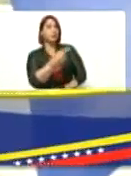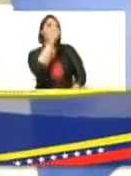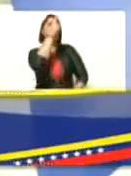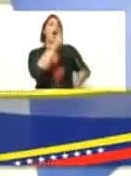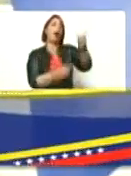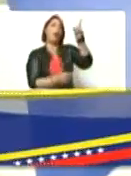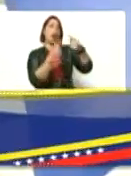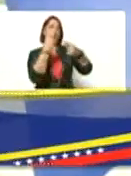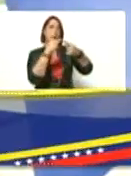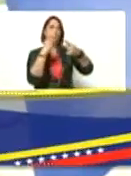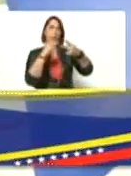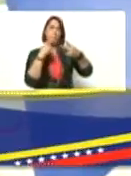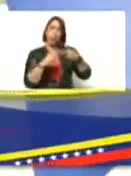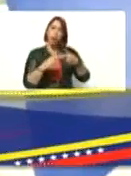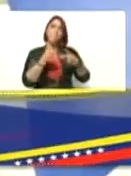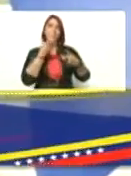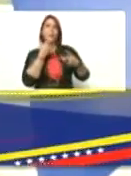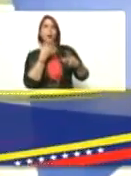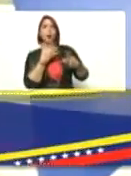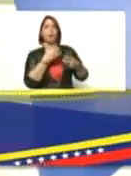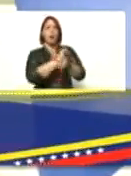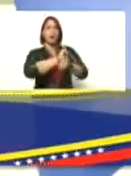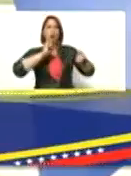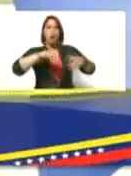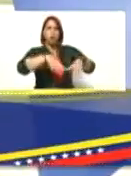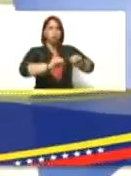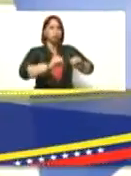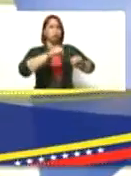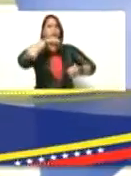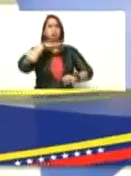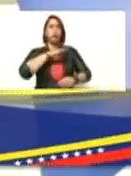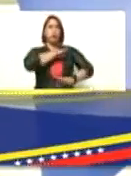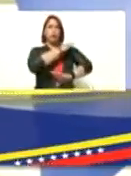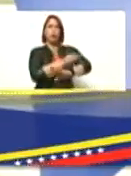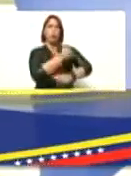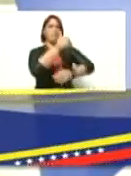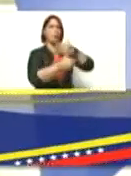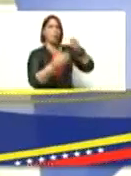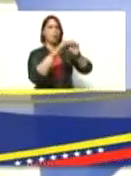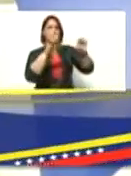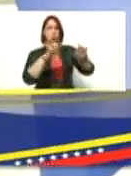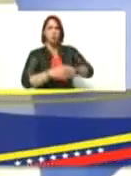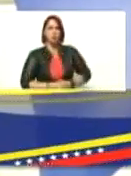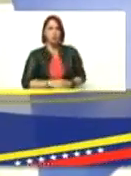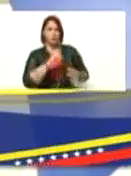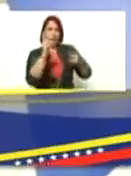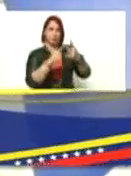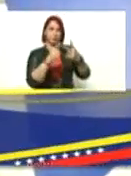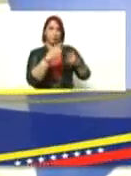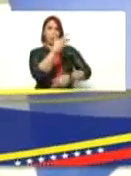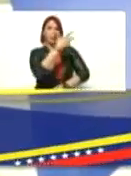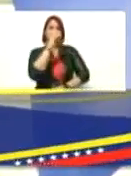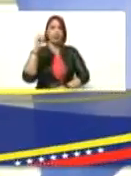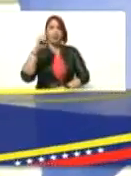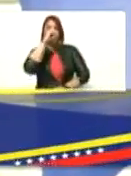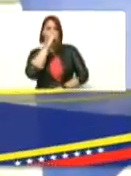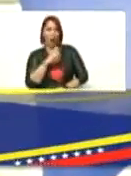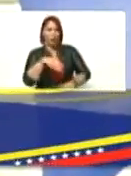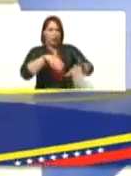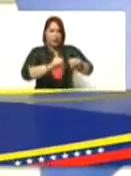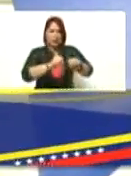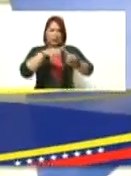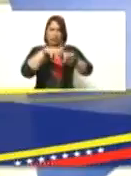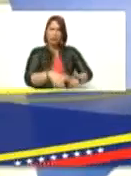algunos: descolonización de la historia y el fortalecimiento del proceso educativo, 300 años de